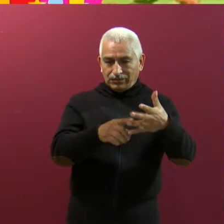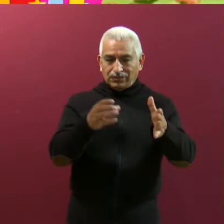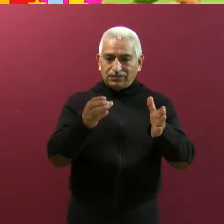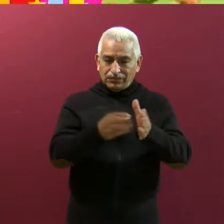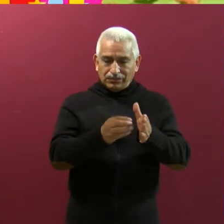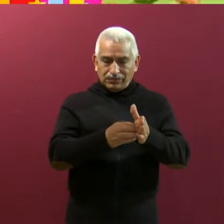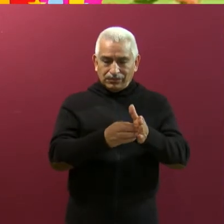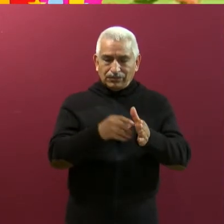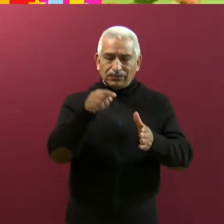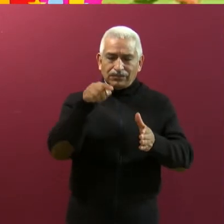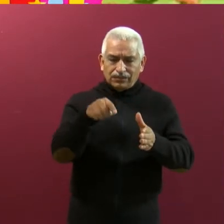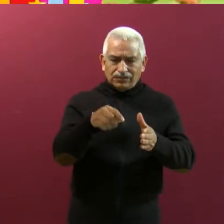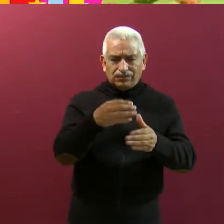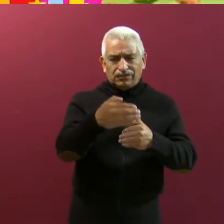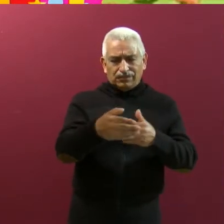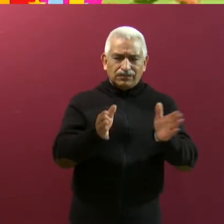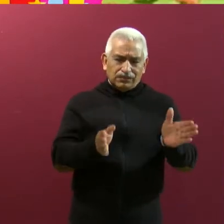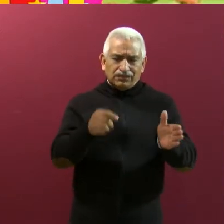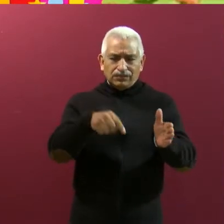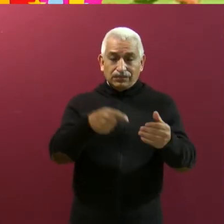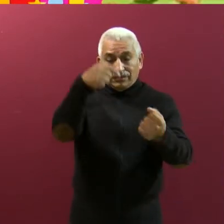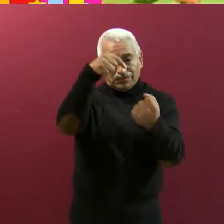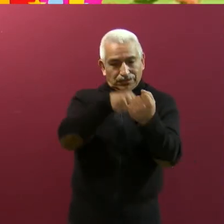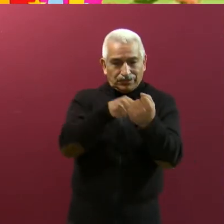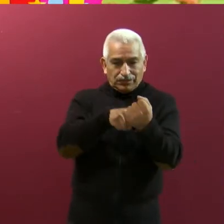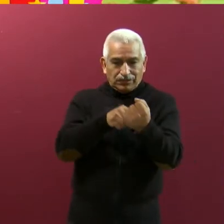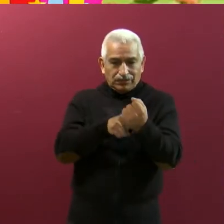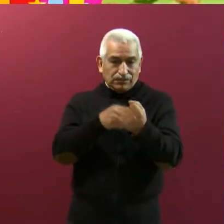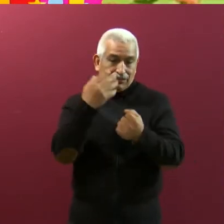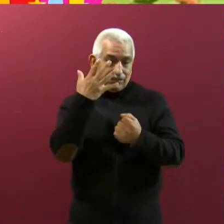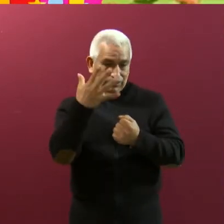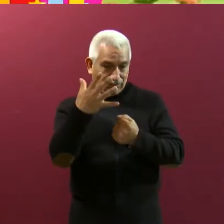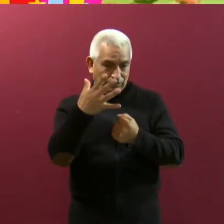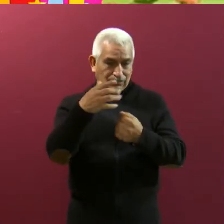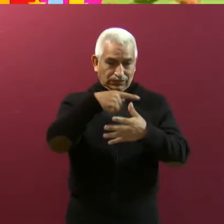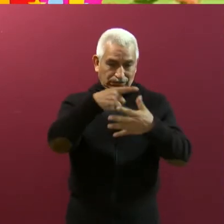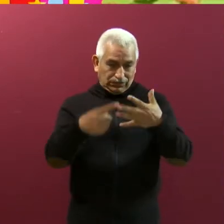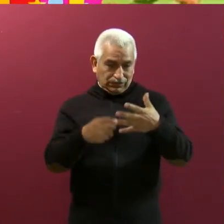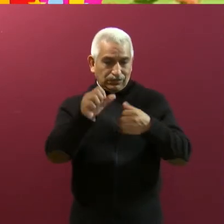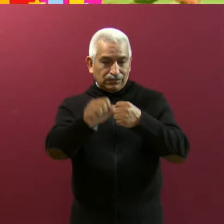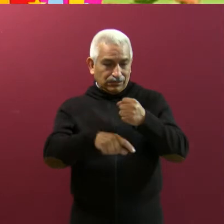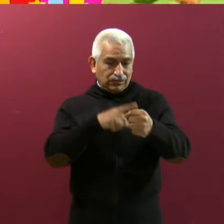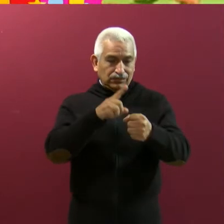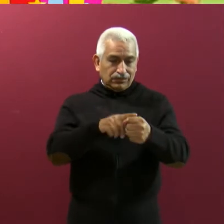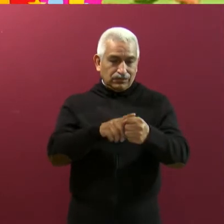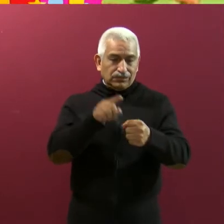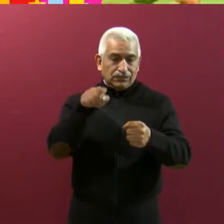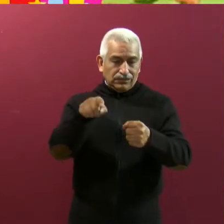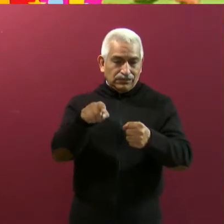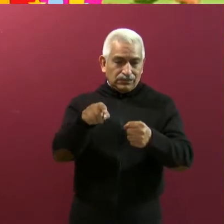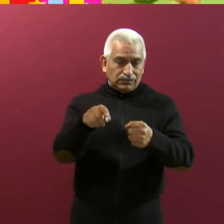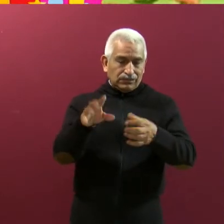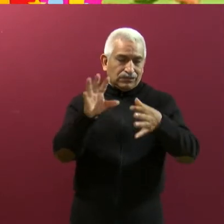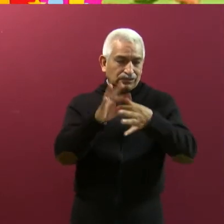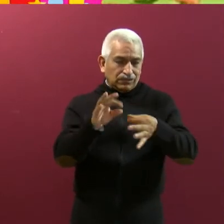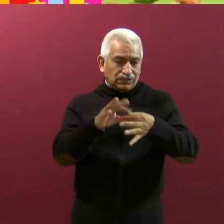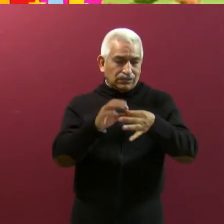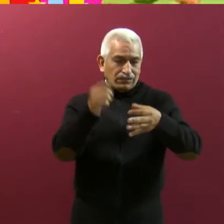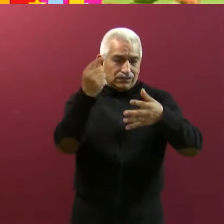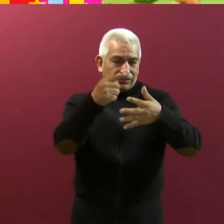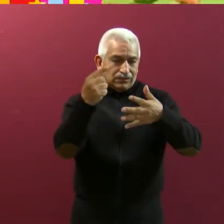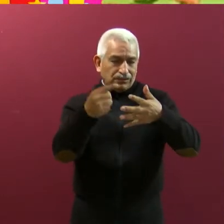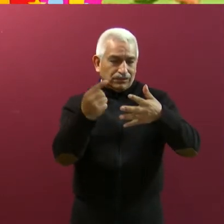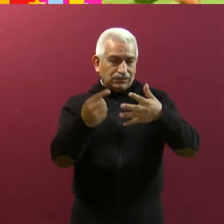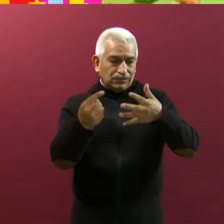En estas 5 cajitas están ocultos 5 animales, los cuales yo les iré describiendo con